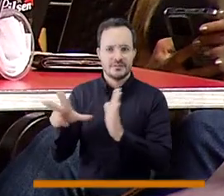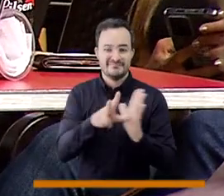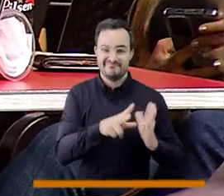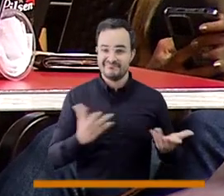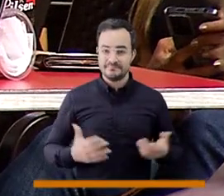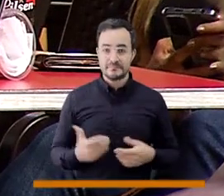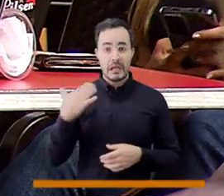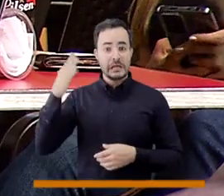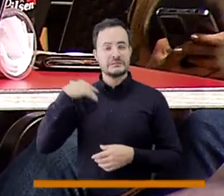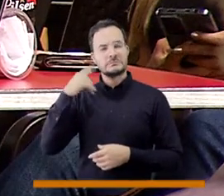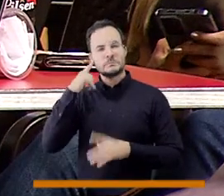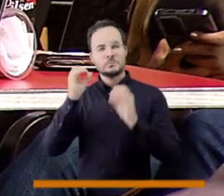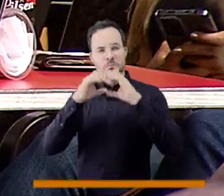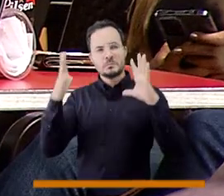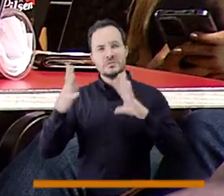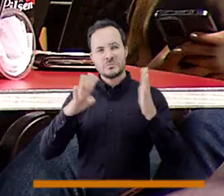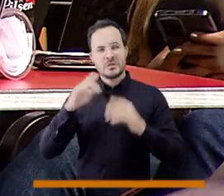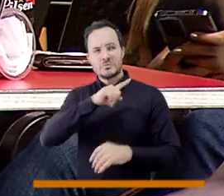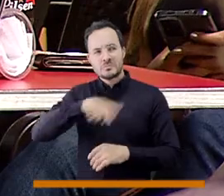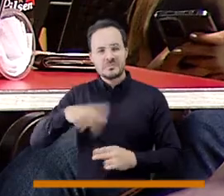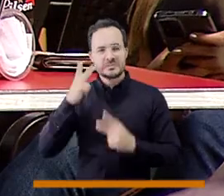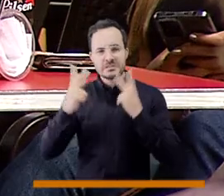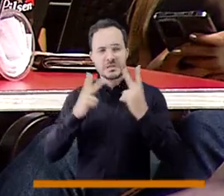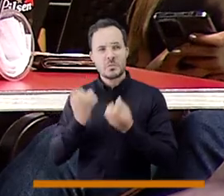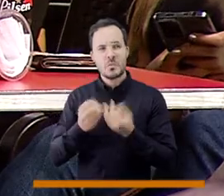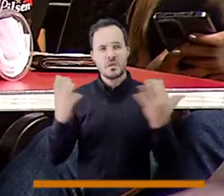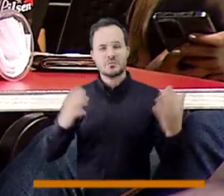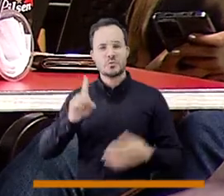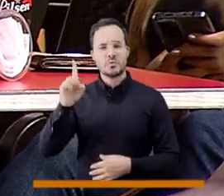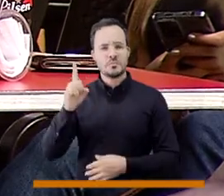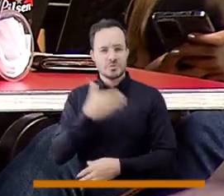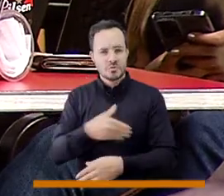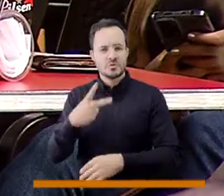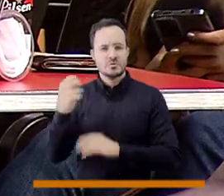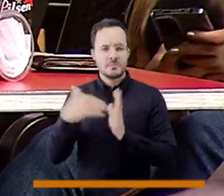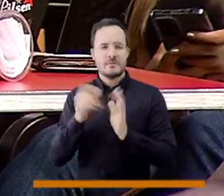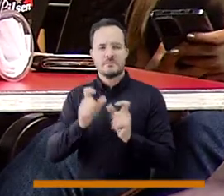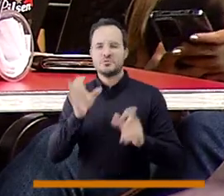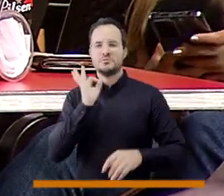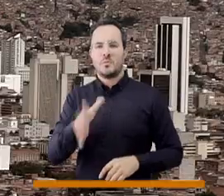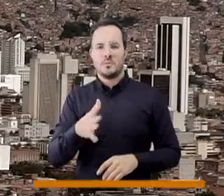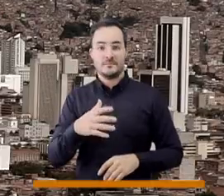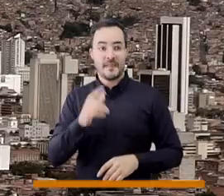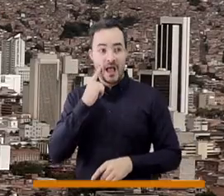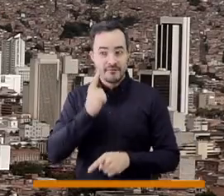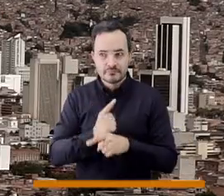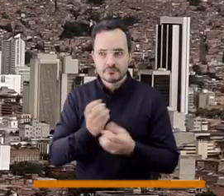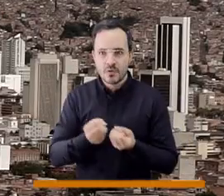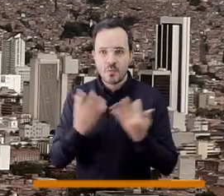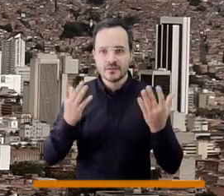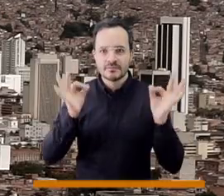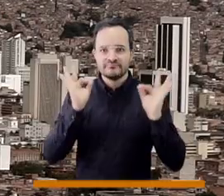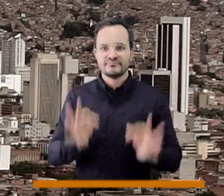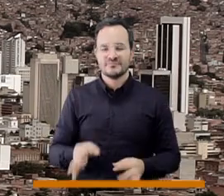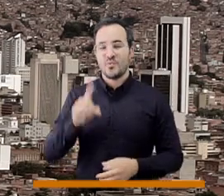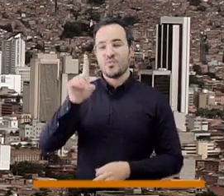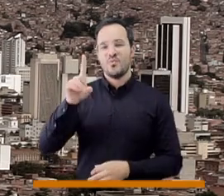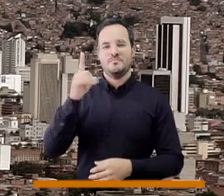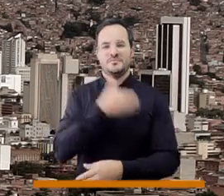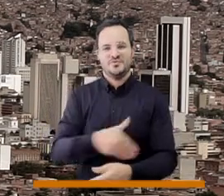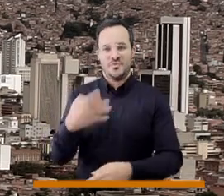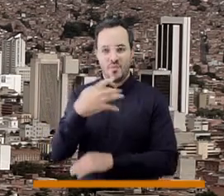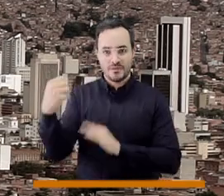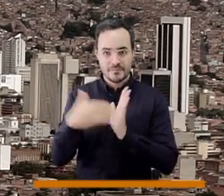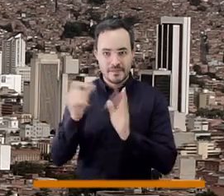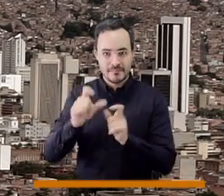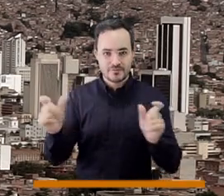La proyección de visitantes que teníamos para Medellín en el 2022 era de 1.200.000, vinieron a Medellín 1.400.000